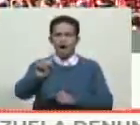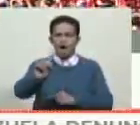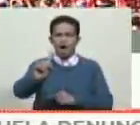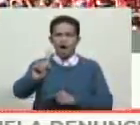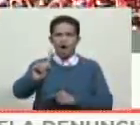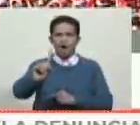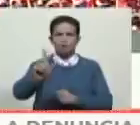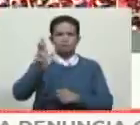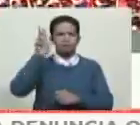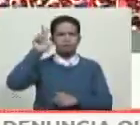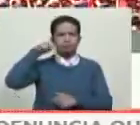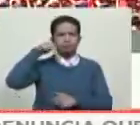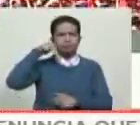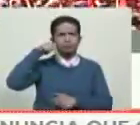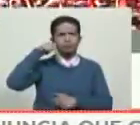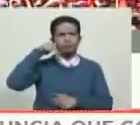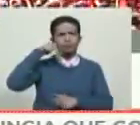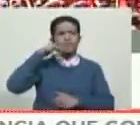¿No se oye?